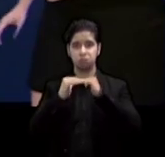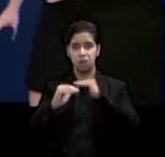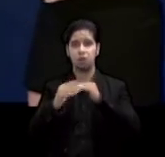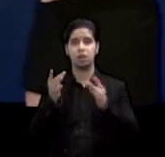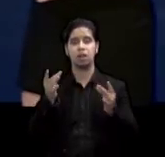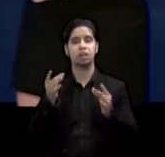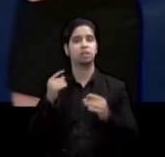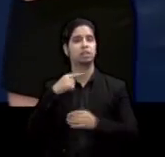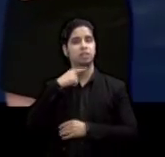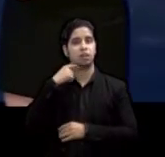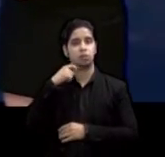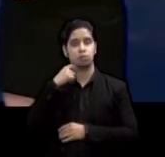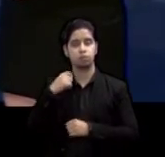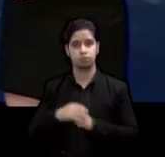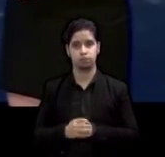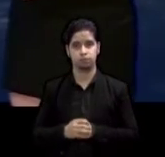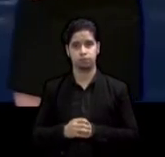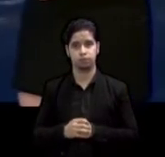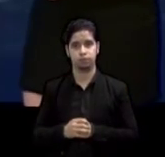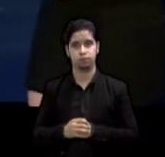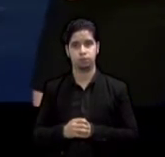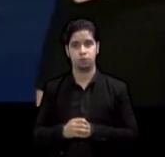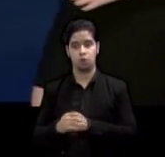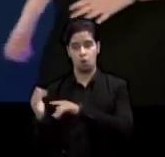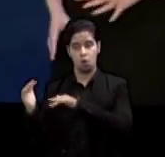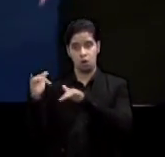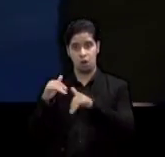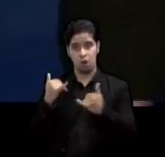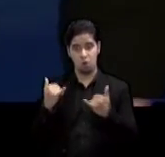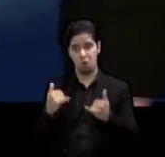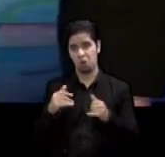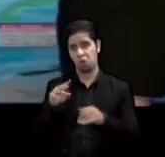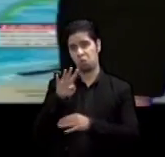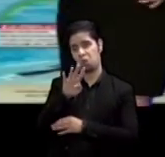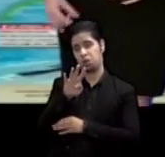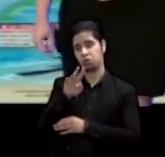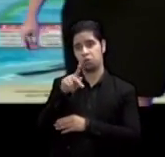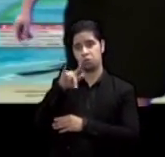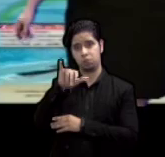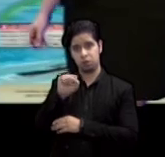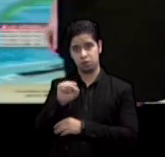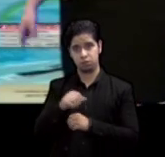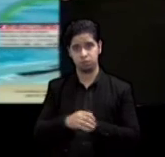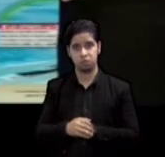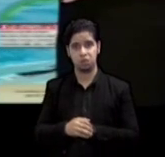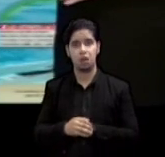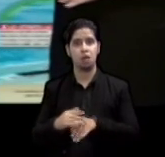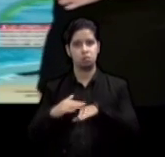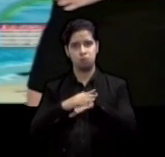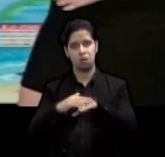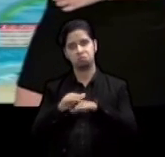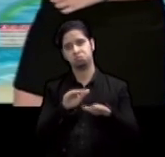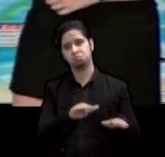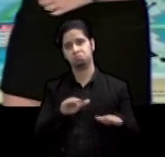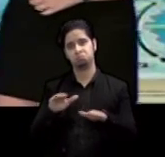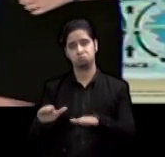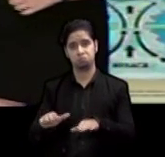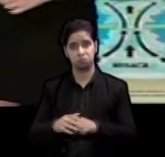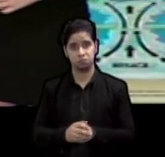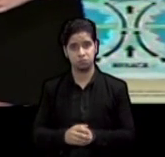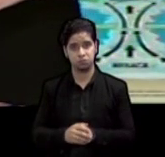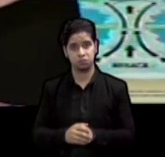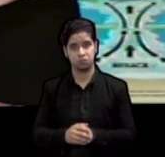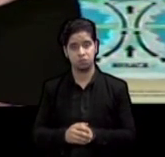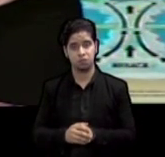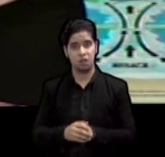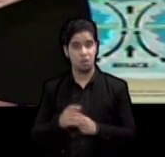El oleaje hoy no más de 4 pies en las aguas costeras, bastante tranquilas las condiciones en el mar. Tenemos riesgo moderado de corrientes